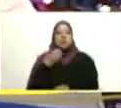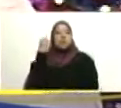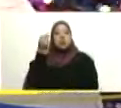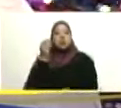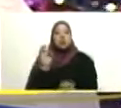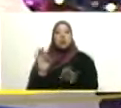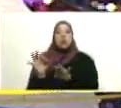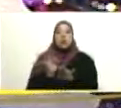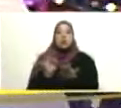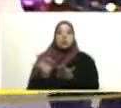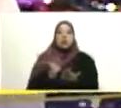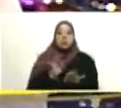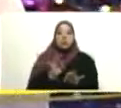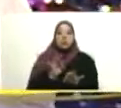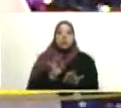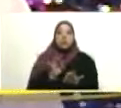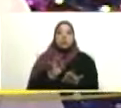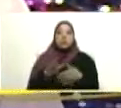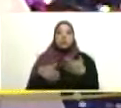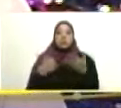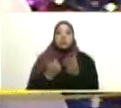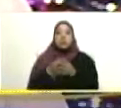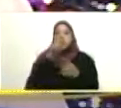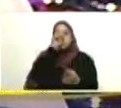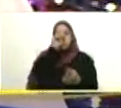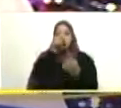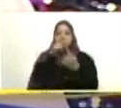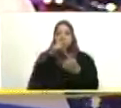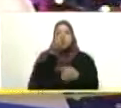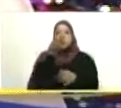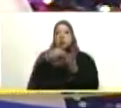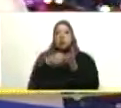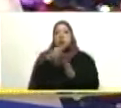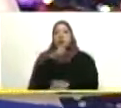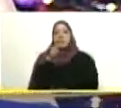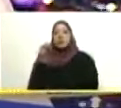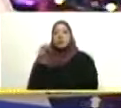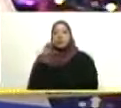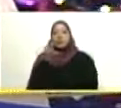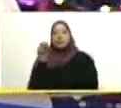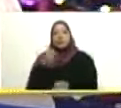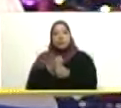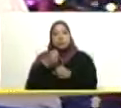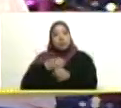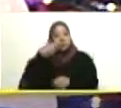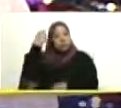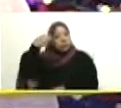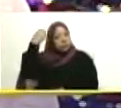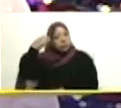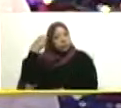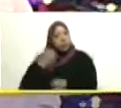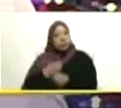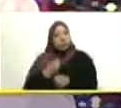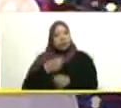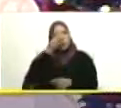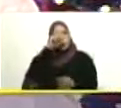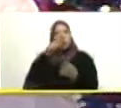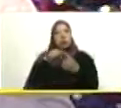prepararse con tiempo para llegar a las metas 2030. Con tiempo pensamos la meta